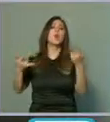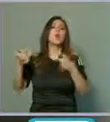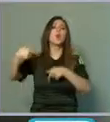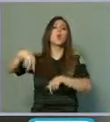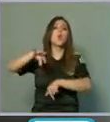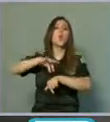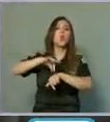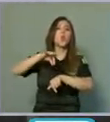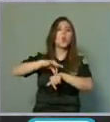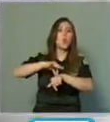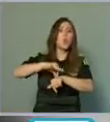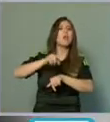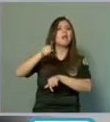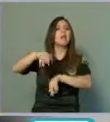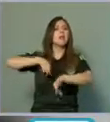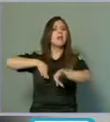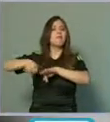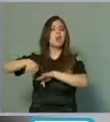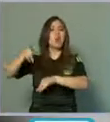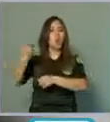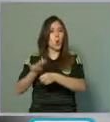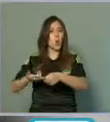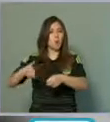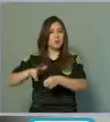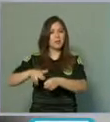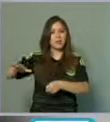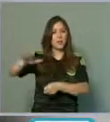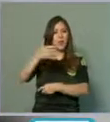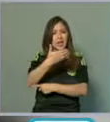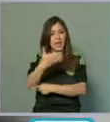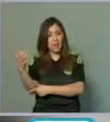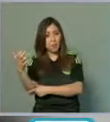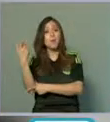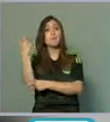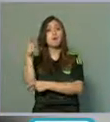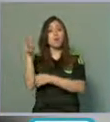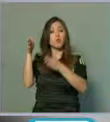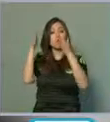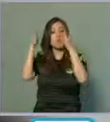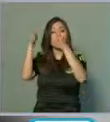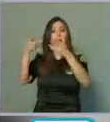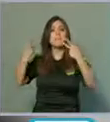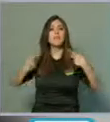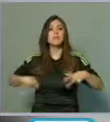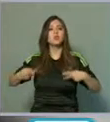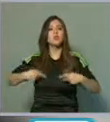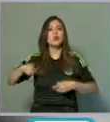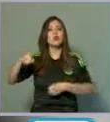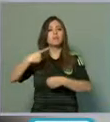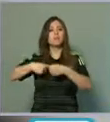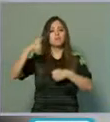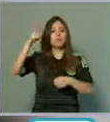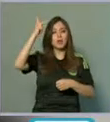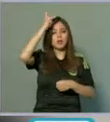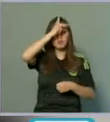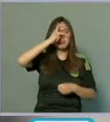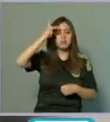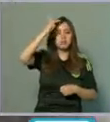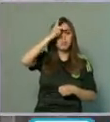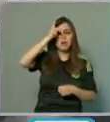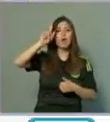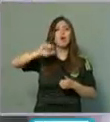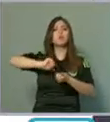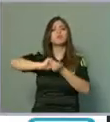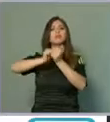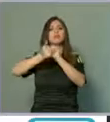hospital rural, que se enfrenta a pacientes psiquiátricos. Además, recordemos la época de Chejov. Chejov es a finales